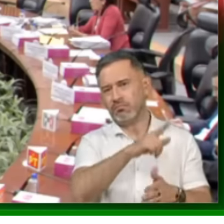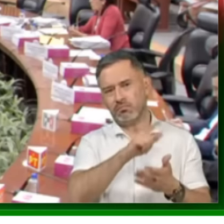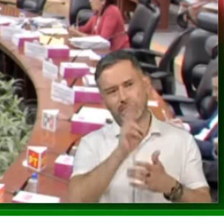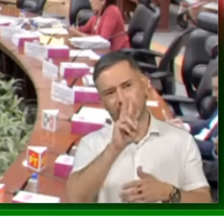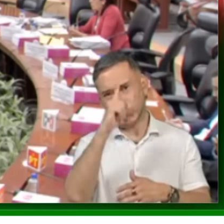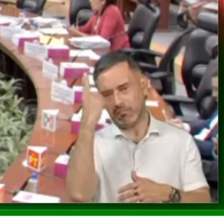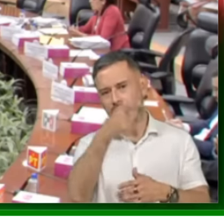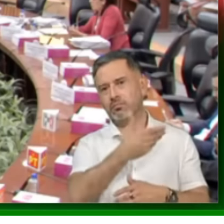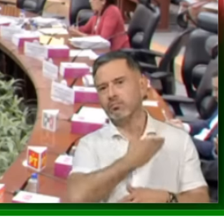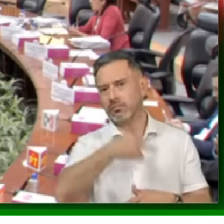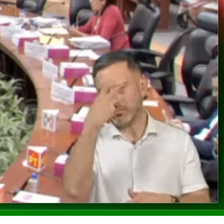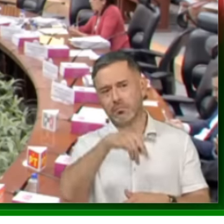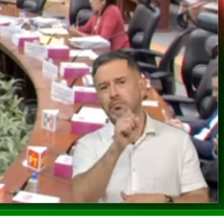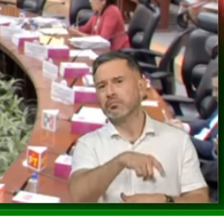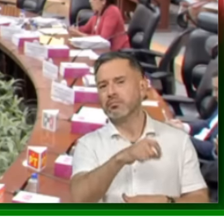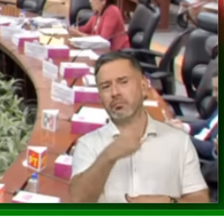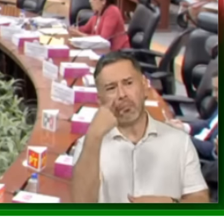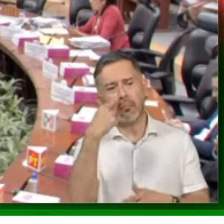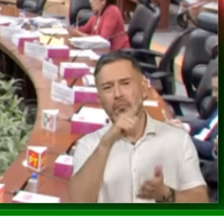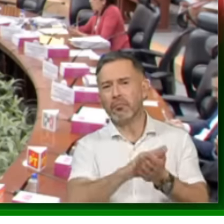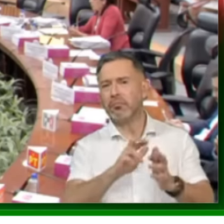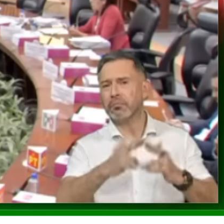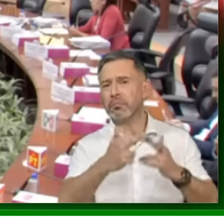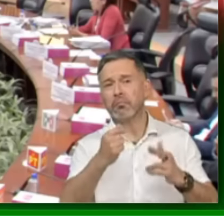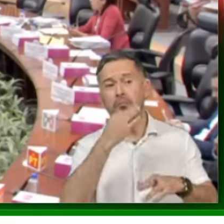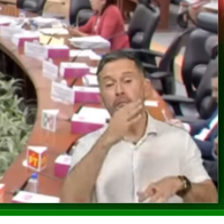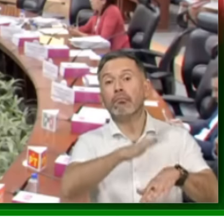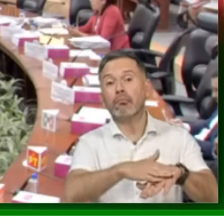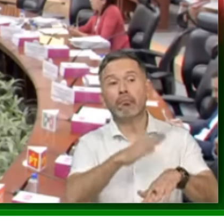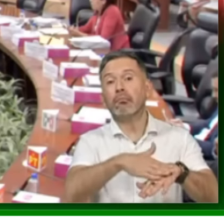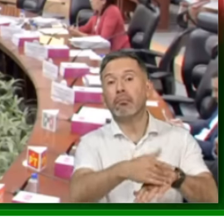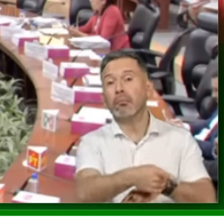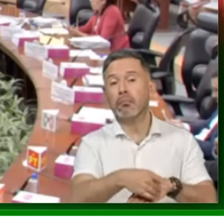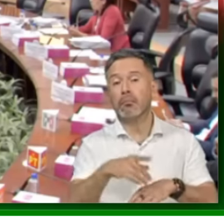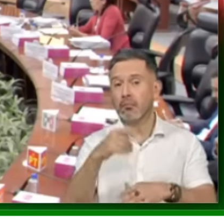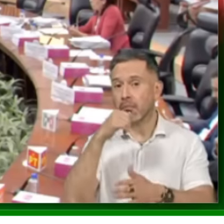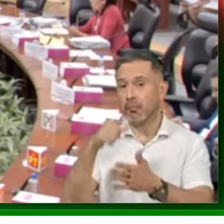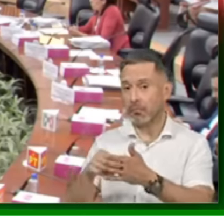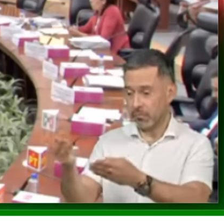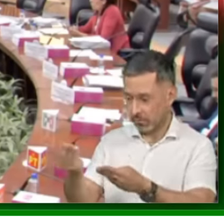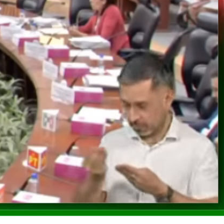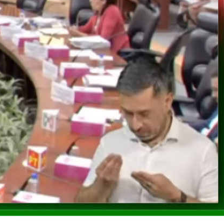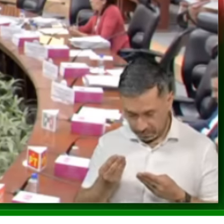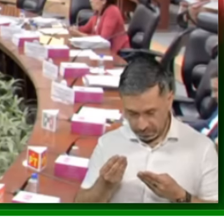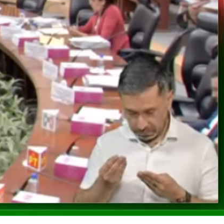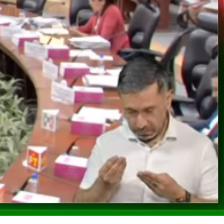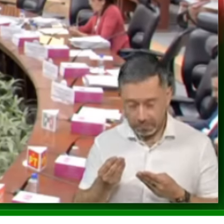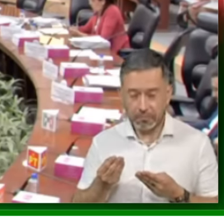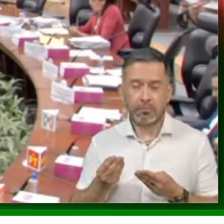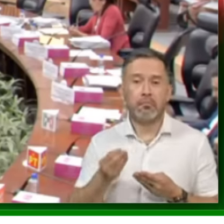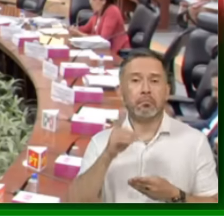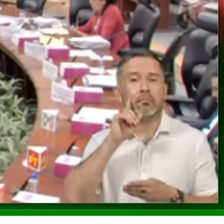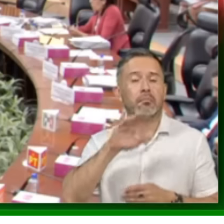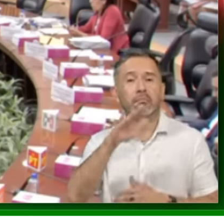sigue haciendo el presidente de manera permanente Pues el presidente simple y sencillamente recibe la notificación y en la mañanera siguiente vuelve